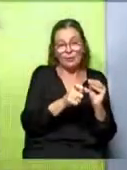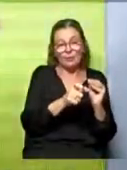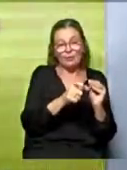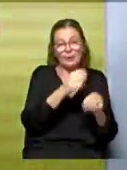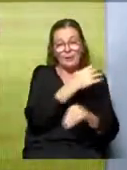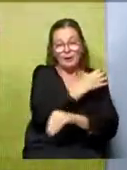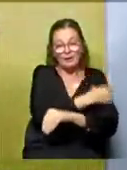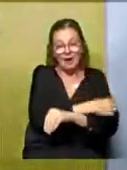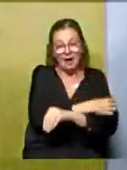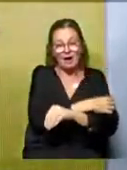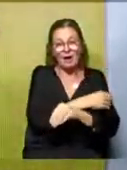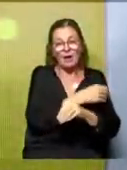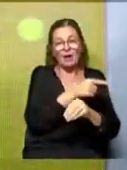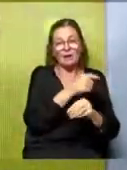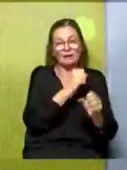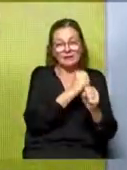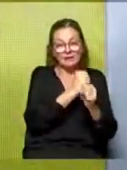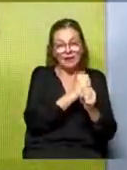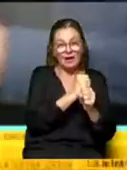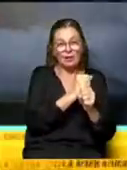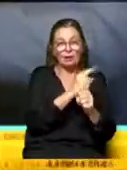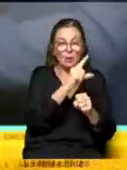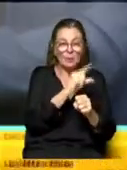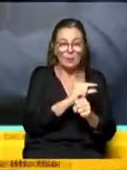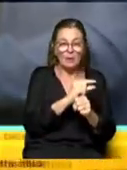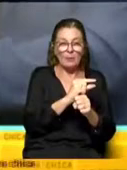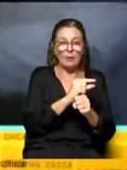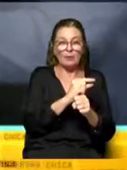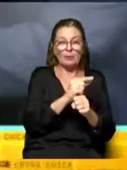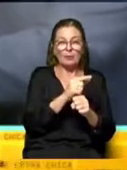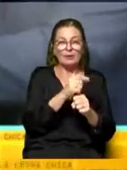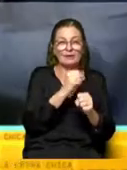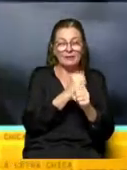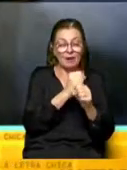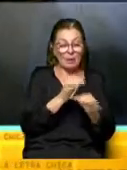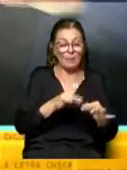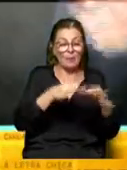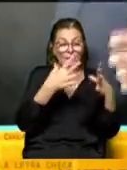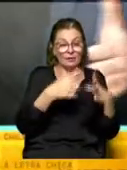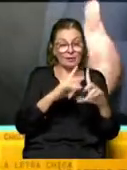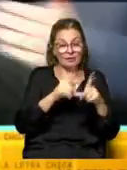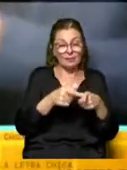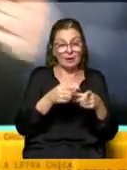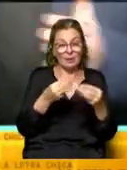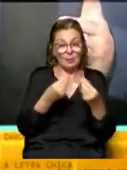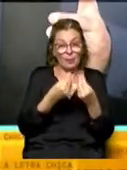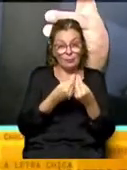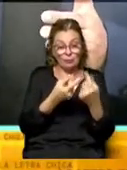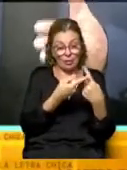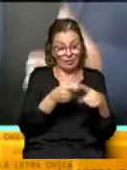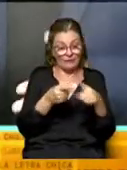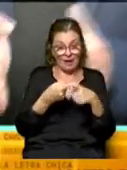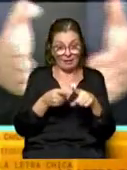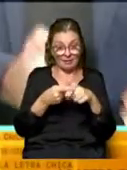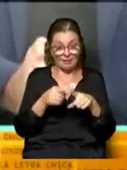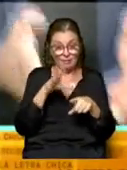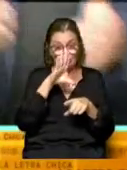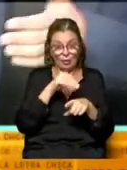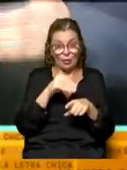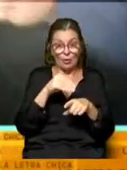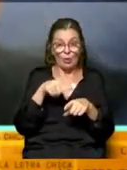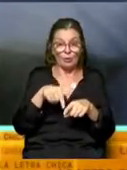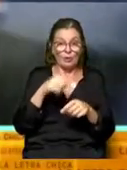pobreza, trabajadores poco calificados, trabajadores muy calificados, profesionales, que son muy distintos entre sí. Digamos, hay un peón rural